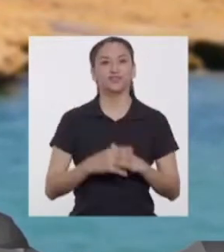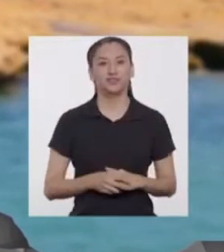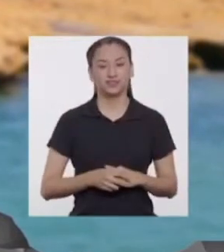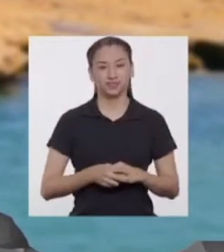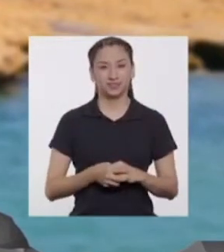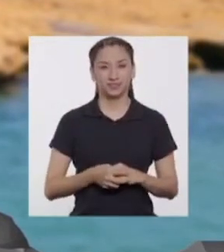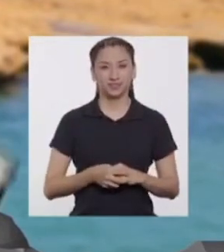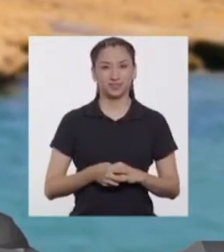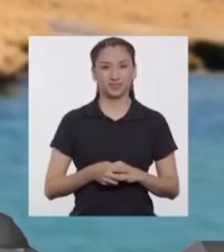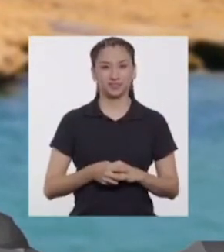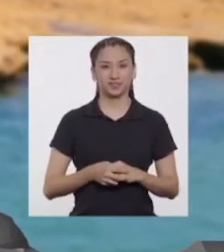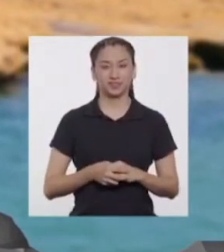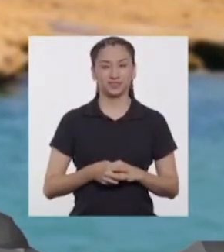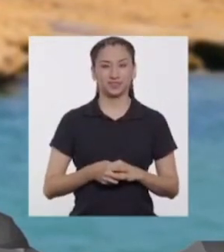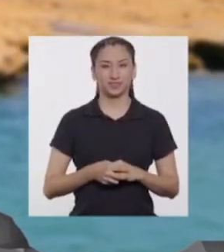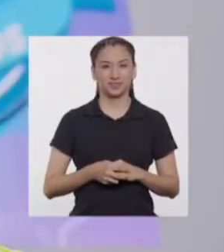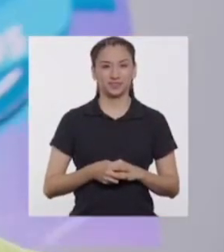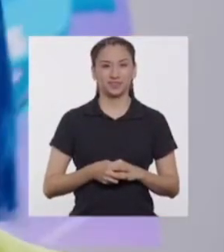del día.